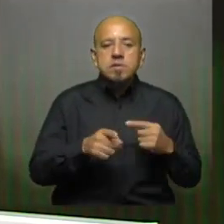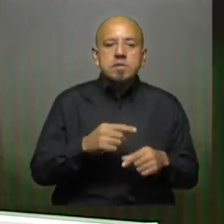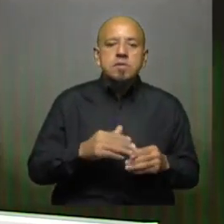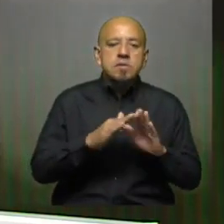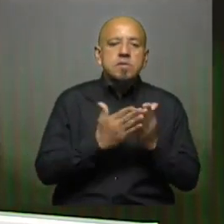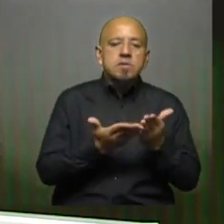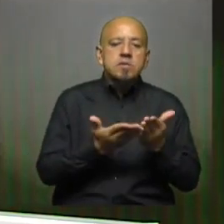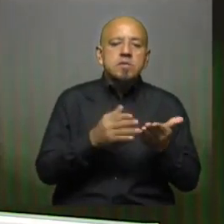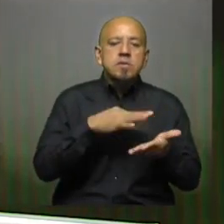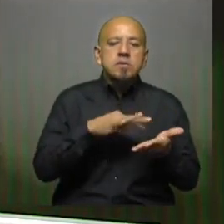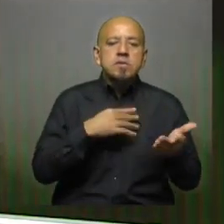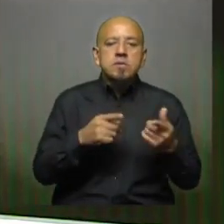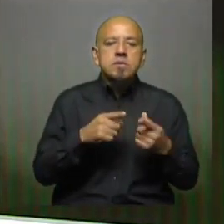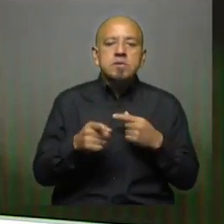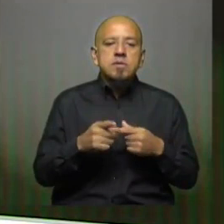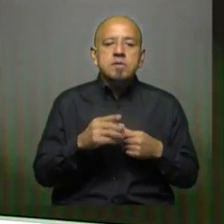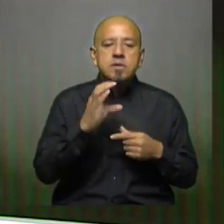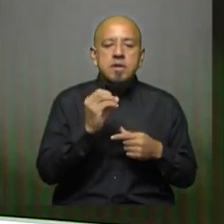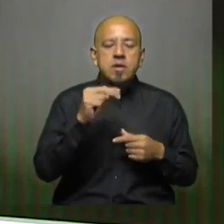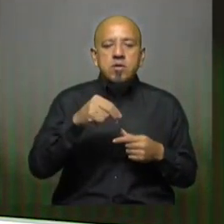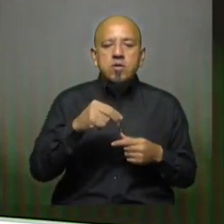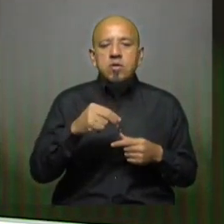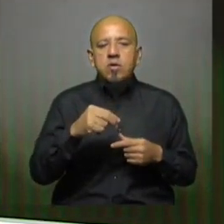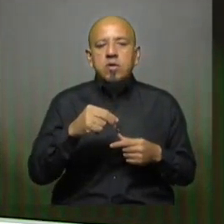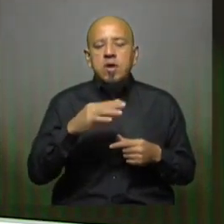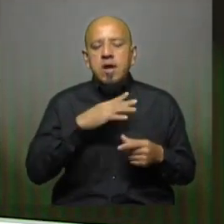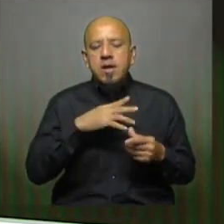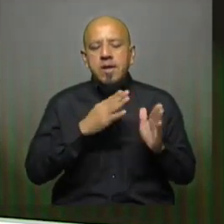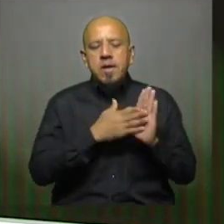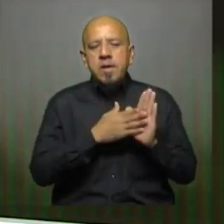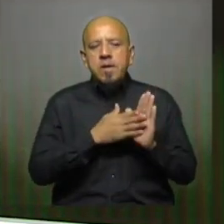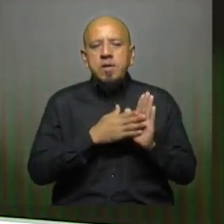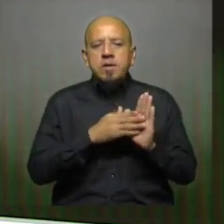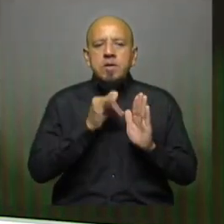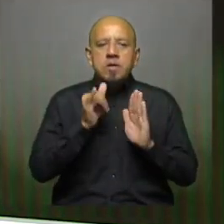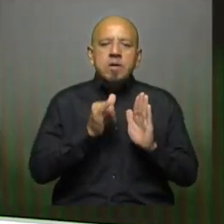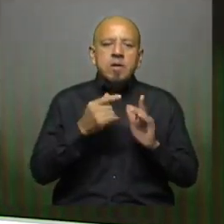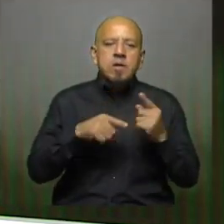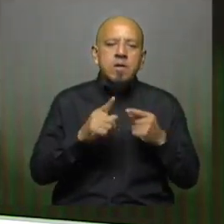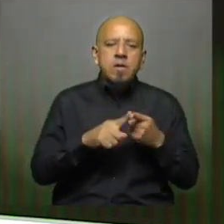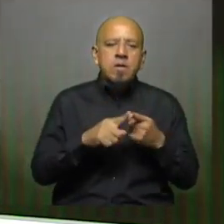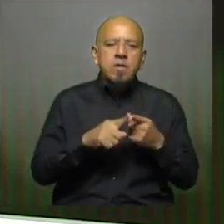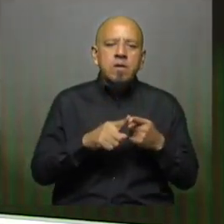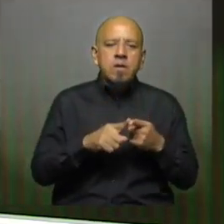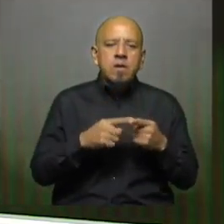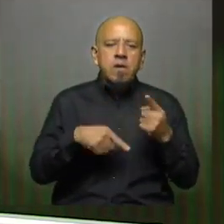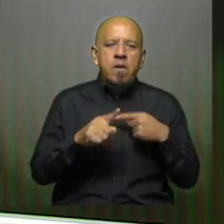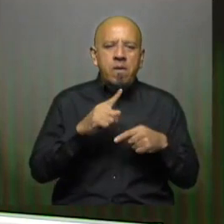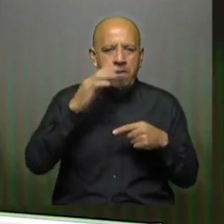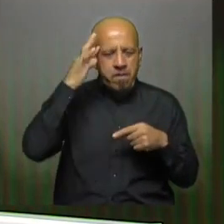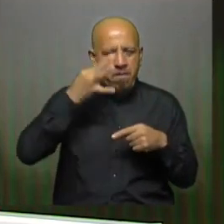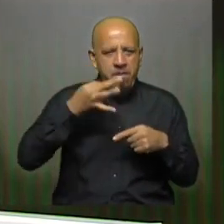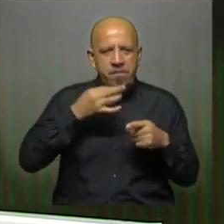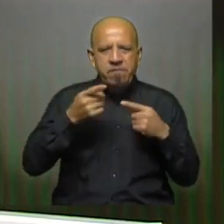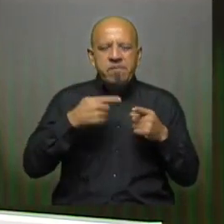de una vecina de la concentración. Ahí está contado en el episodio el detalle, pero en realidad fue una